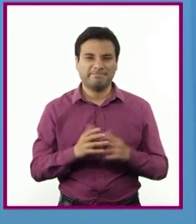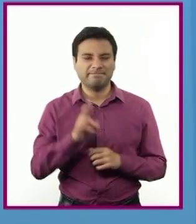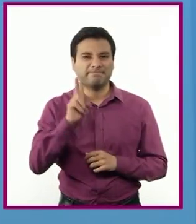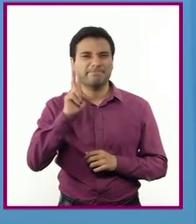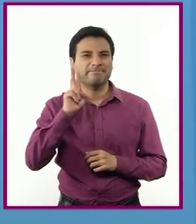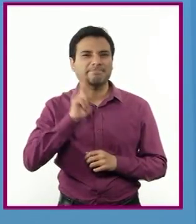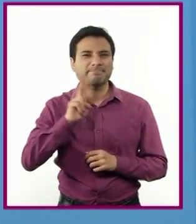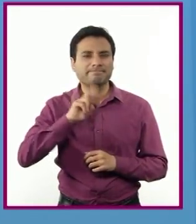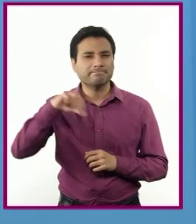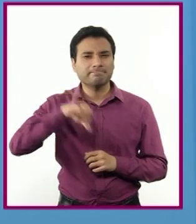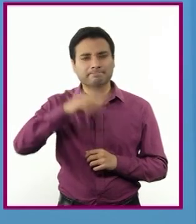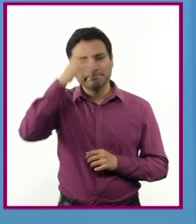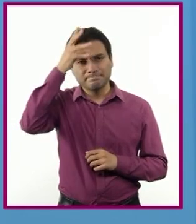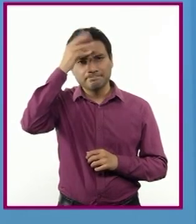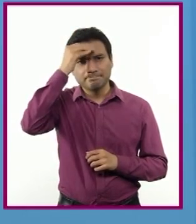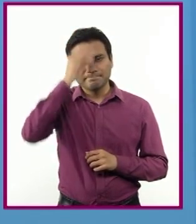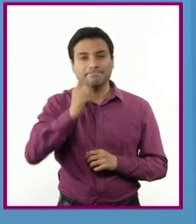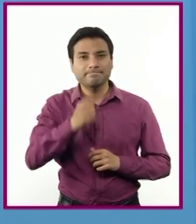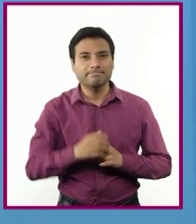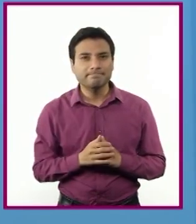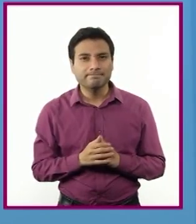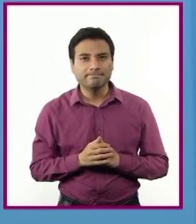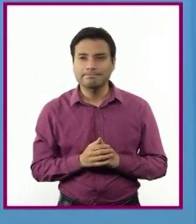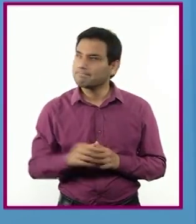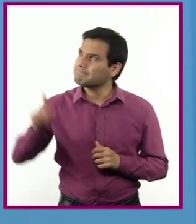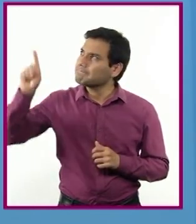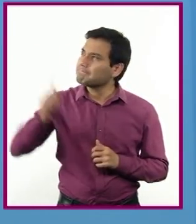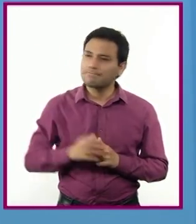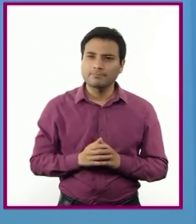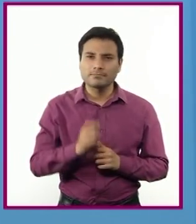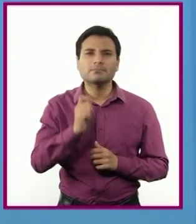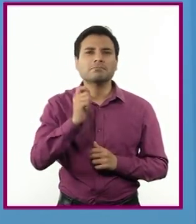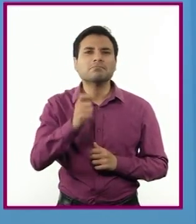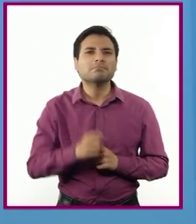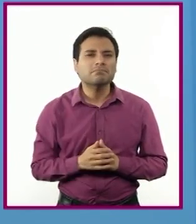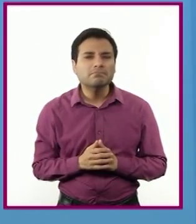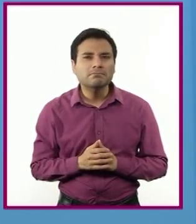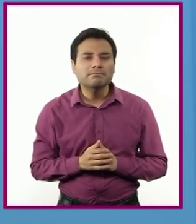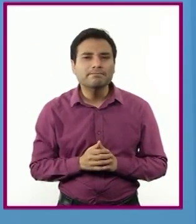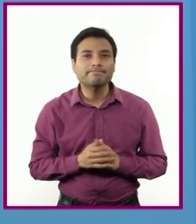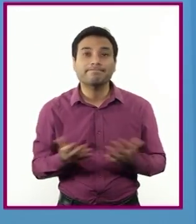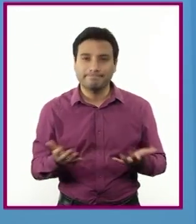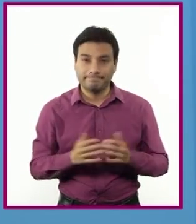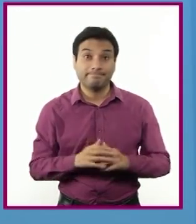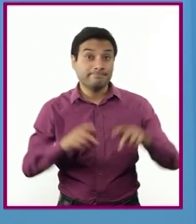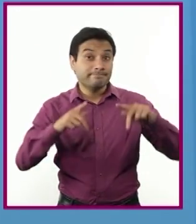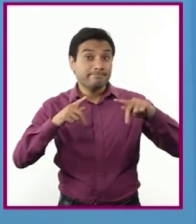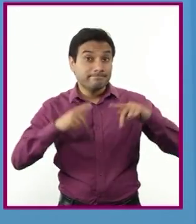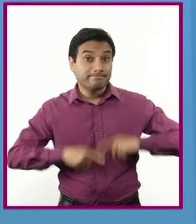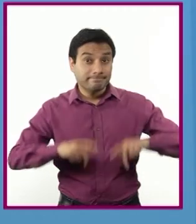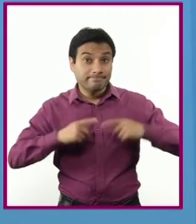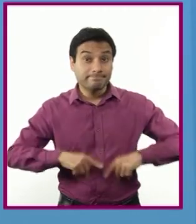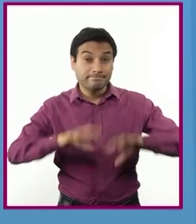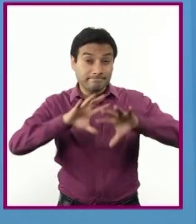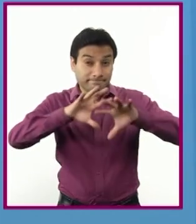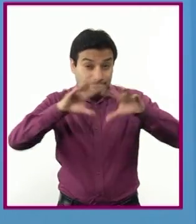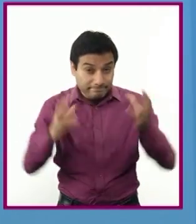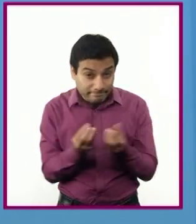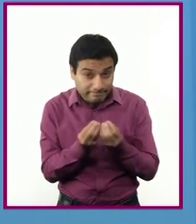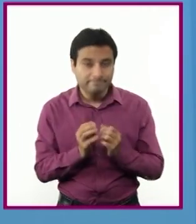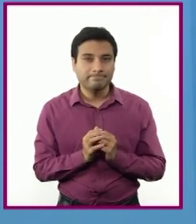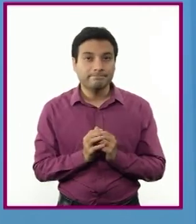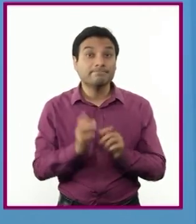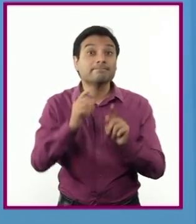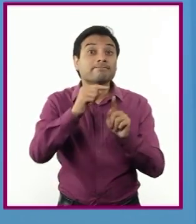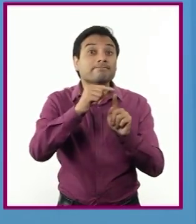recapitulemos lo visto en esta sesión. La densidad de población se establece a partir del número total de habitantes de un